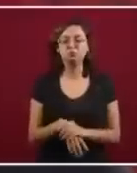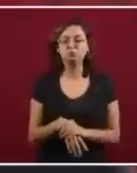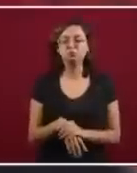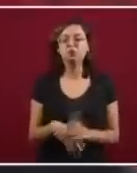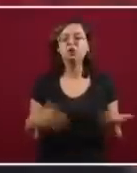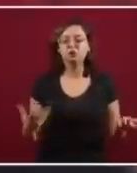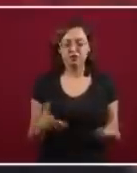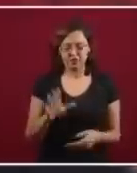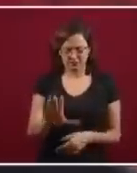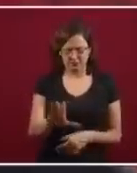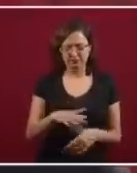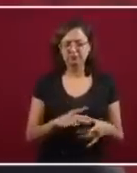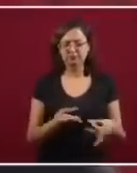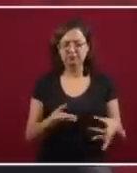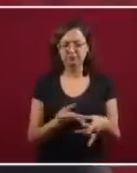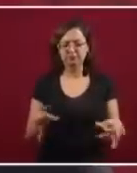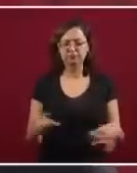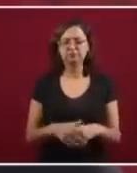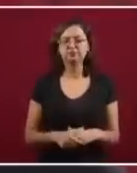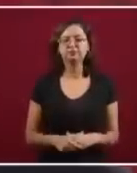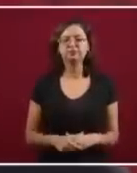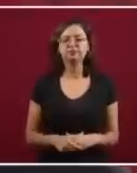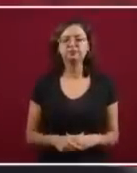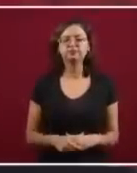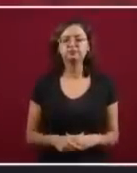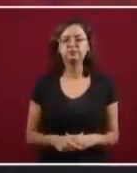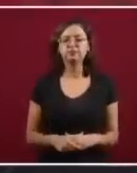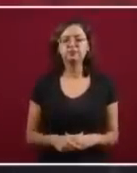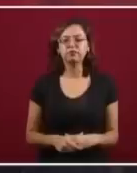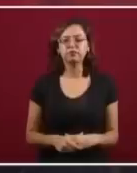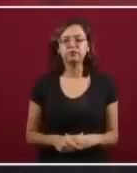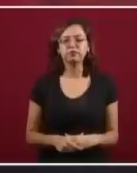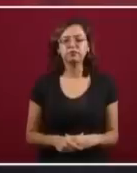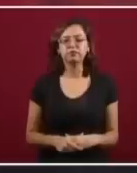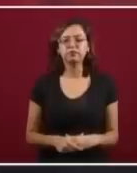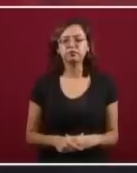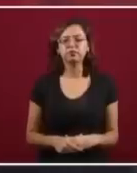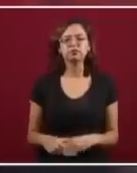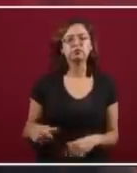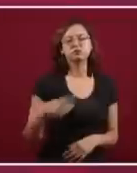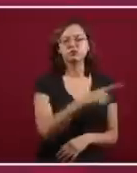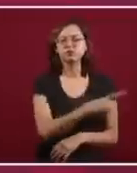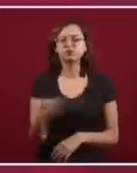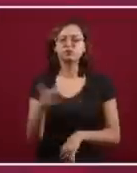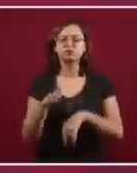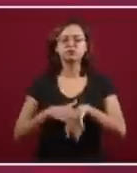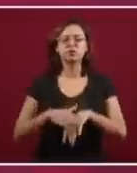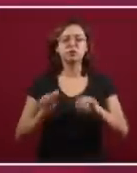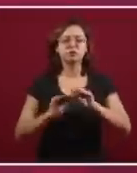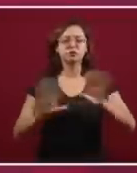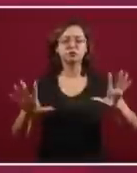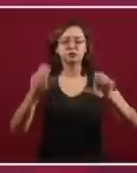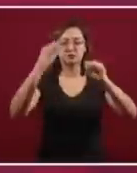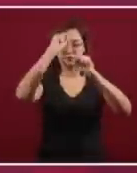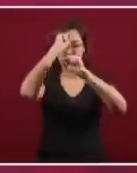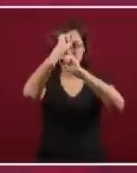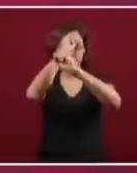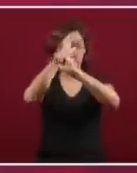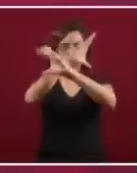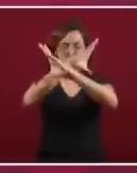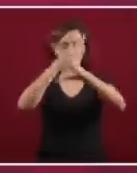y ahí voy la idea aquí es quiero que tengan visualizado hay un espectro